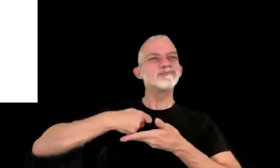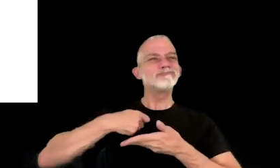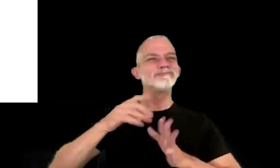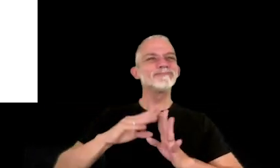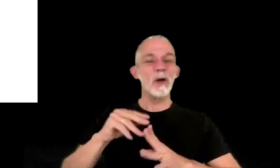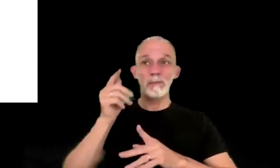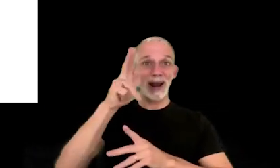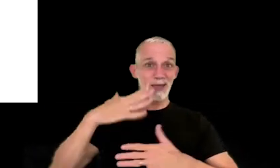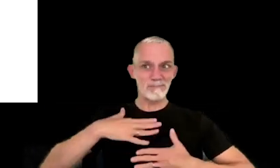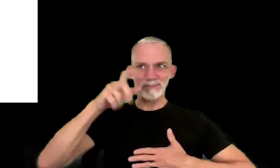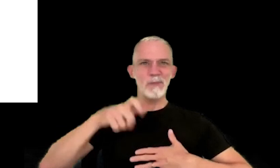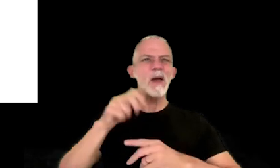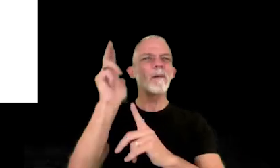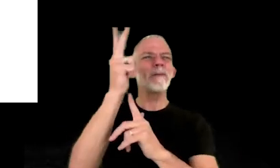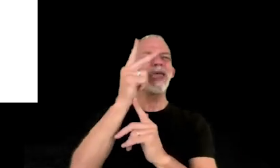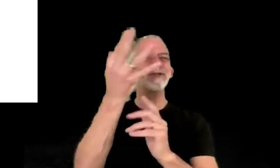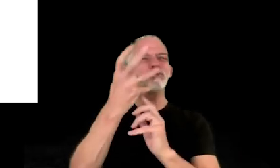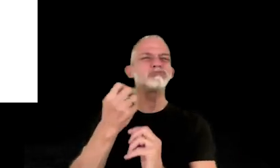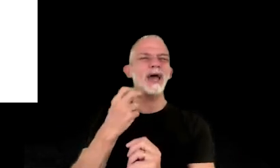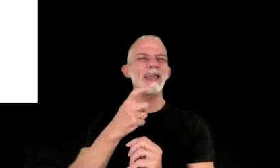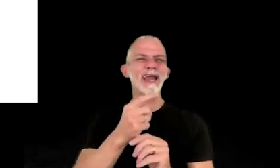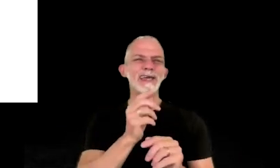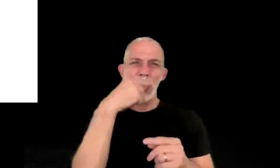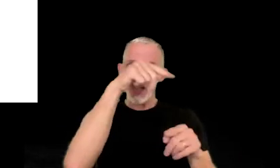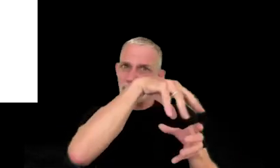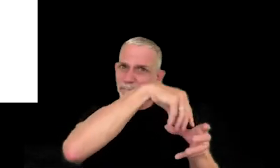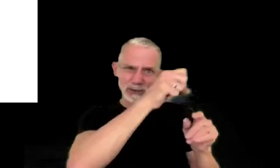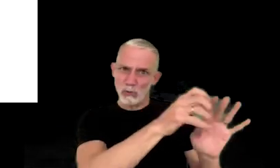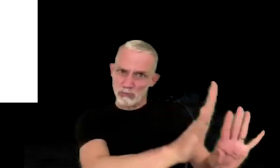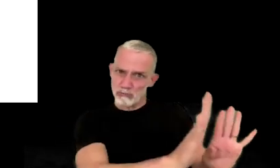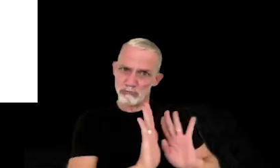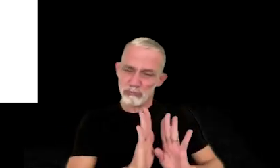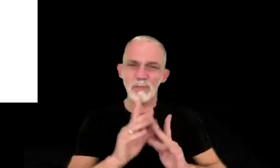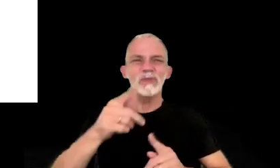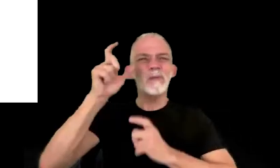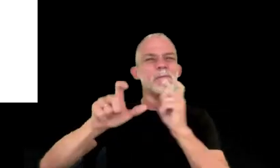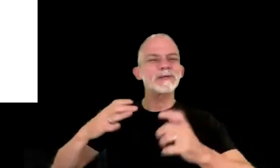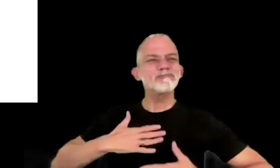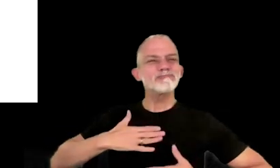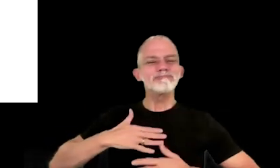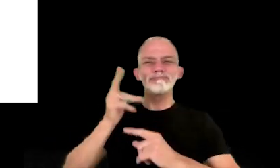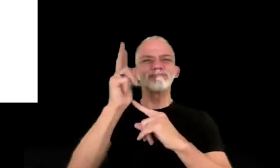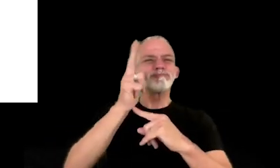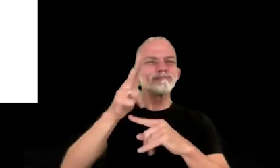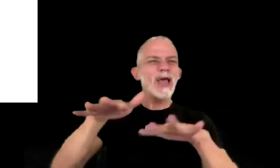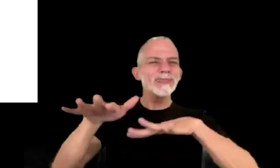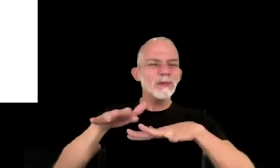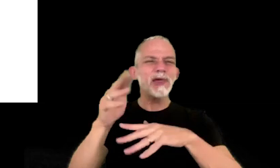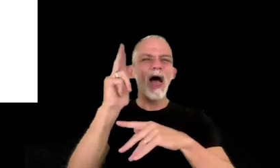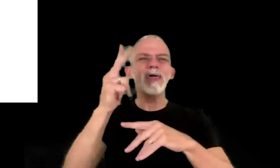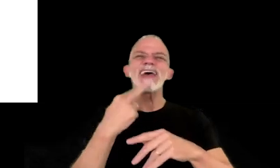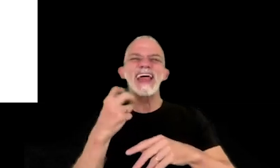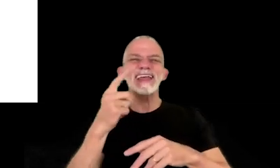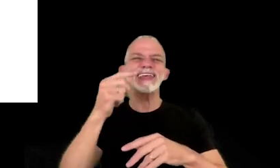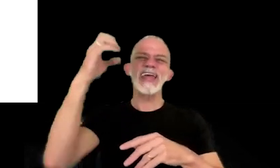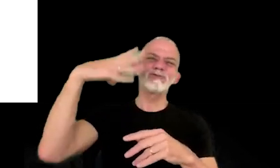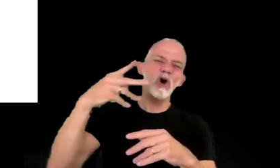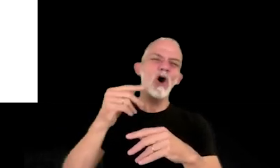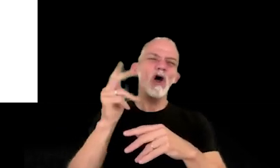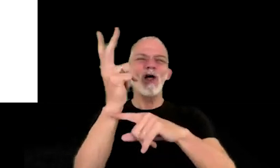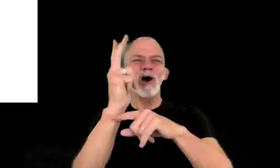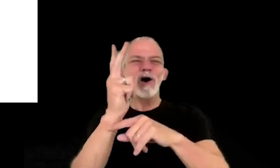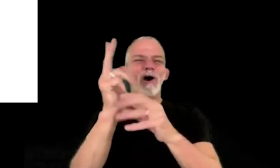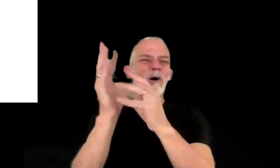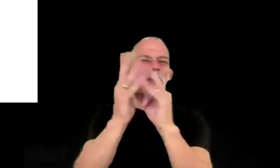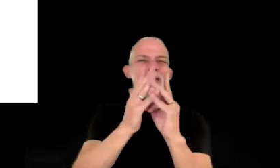los efectos de qué? A los efectos de que estos sujetos que realizan este tipo de actividad de energía eólica, que es amigable con el ambiente, que